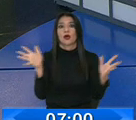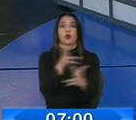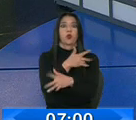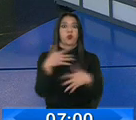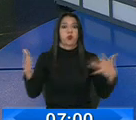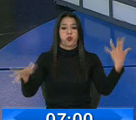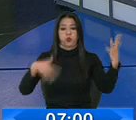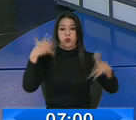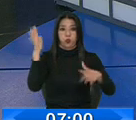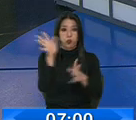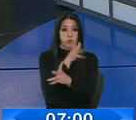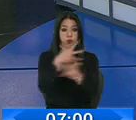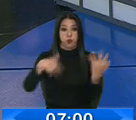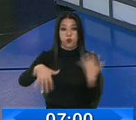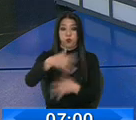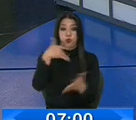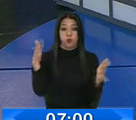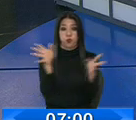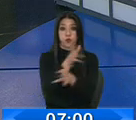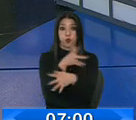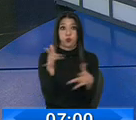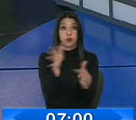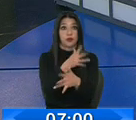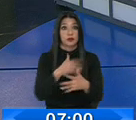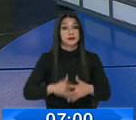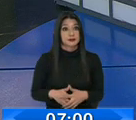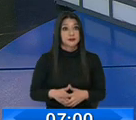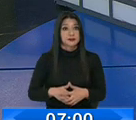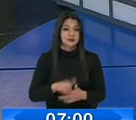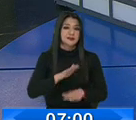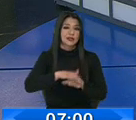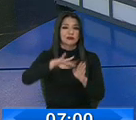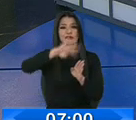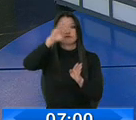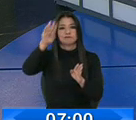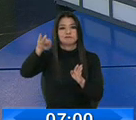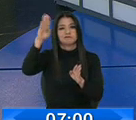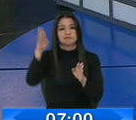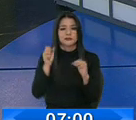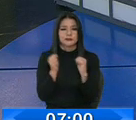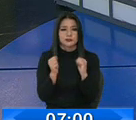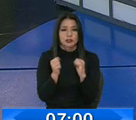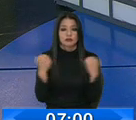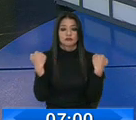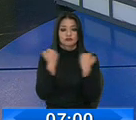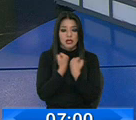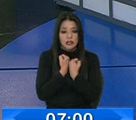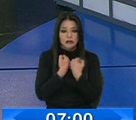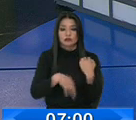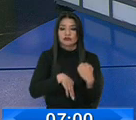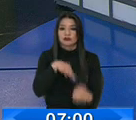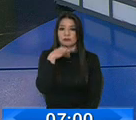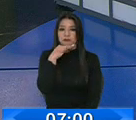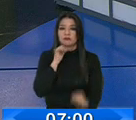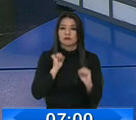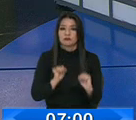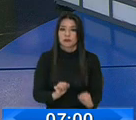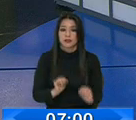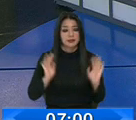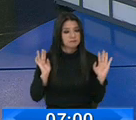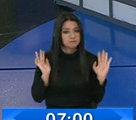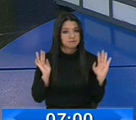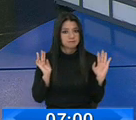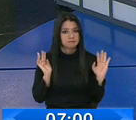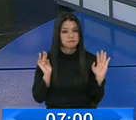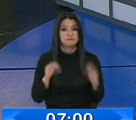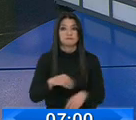y todo lo que viene de la región interandina, así que un saquito extra, una chompa, ayuda. No cae mal. Ayuda,